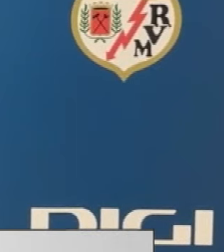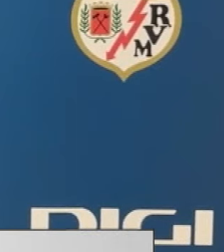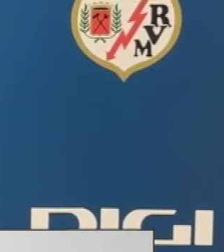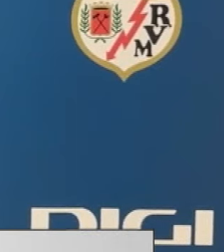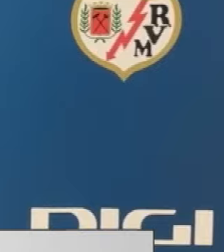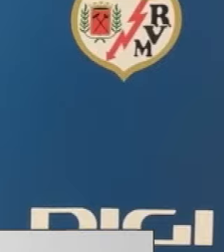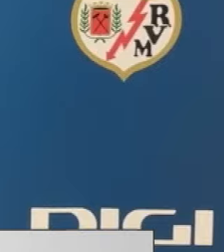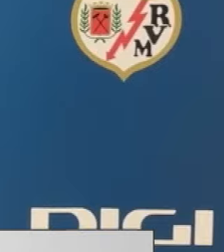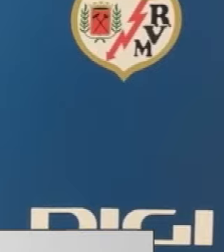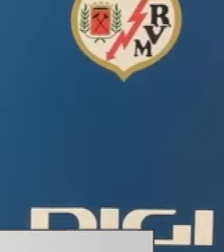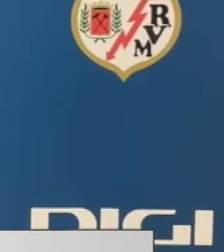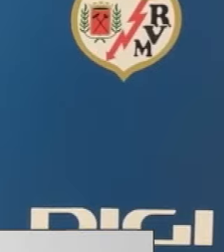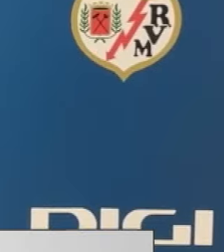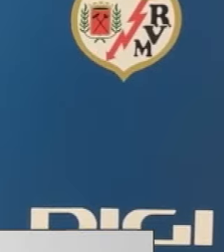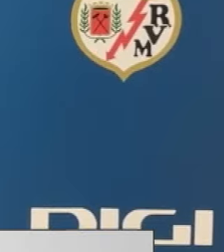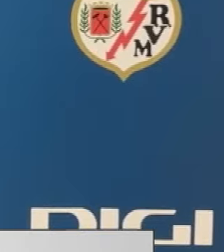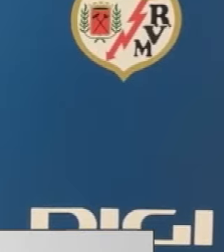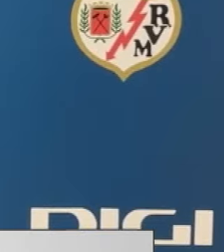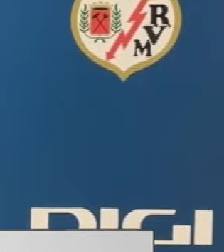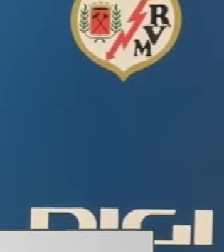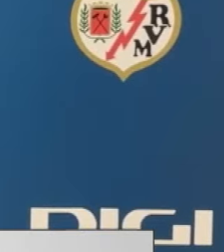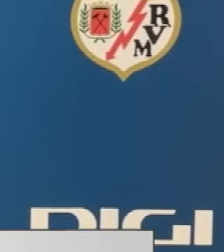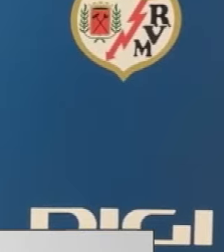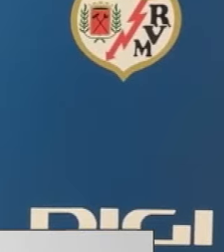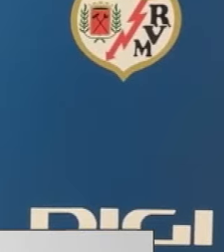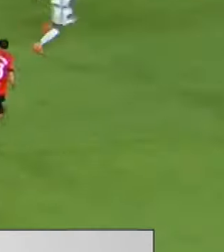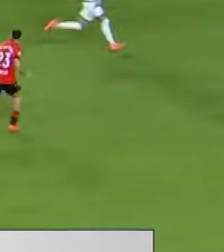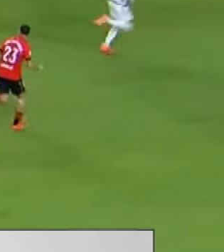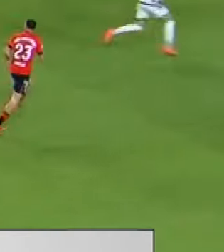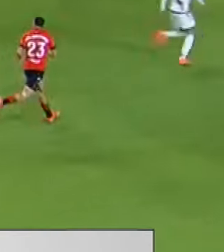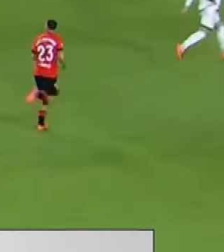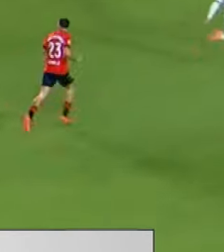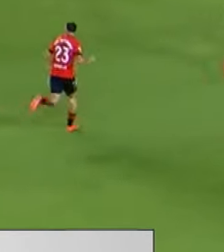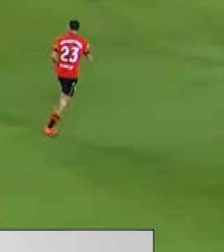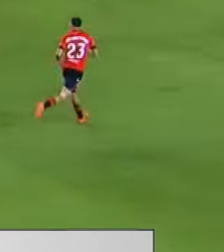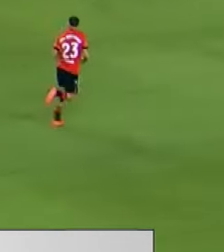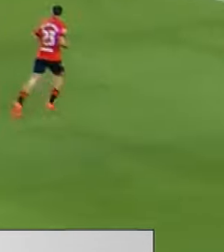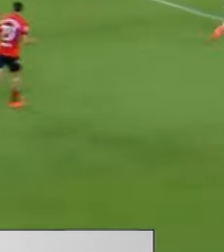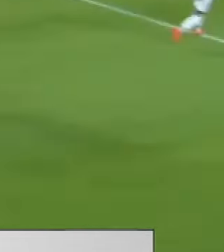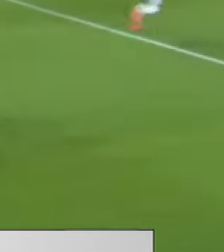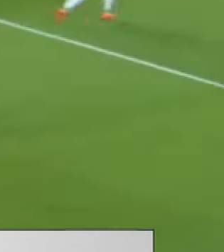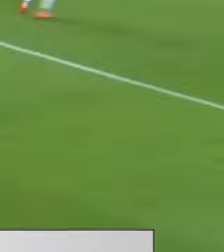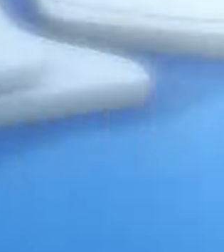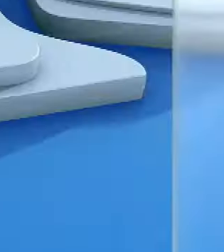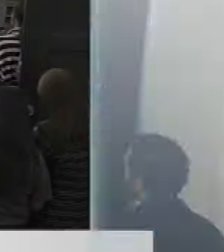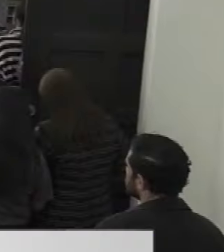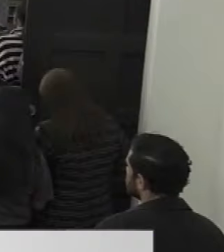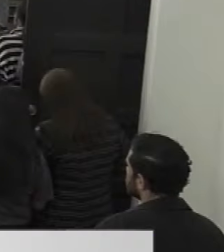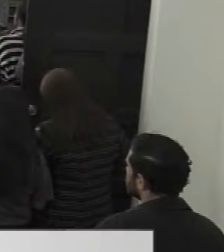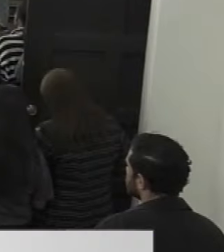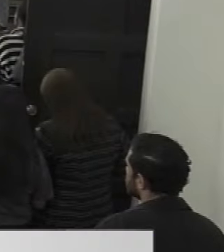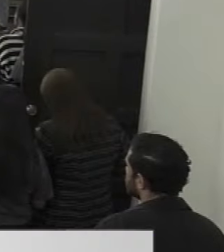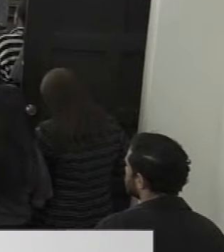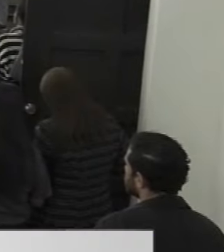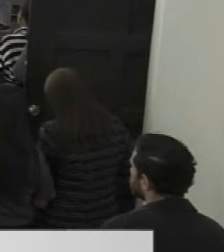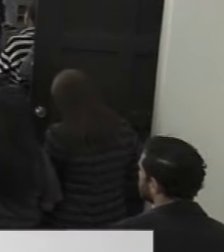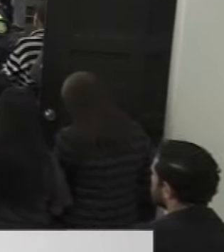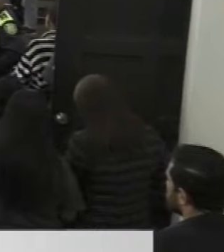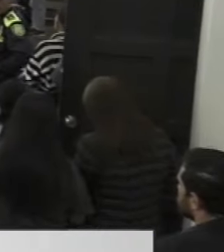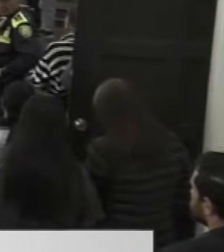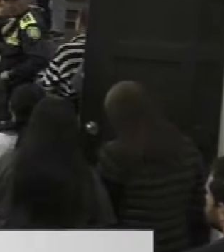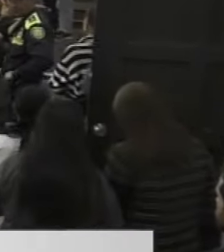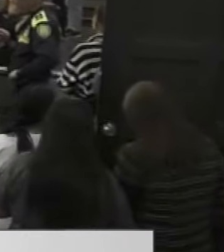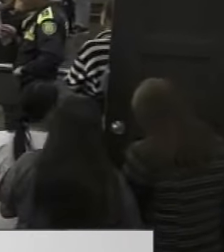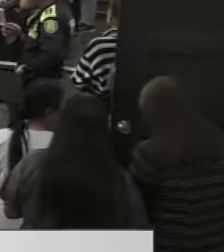fútbol europeo. El colombiano aseguró que quiere ganar la Copa del Rey con Rayo Vallecano. El cuerpo de la